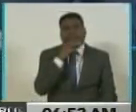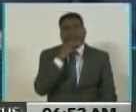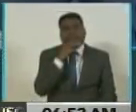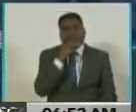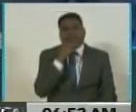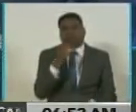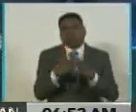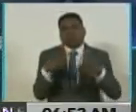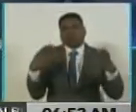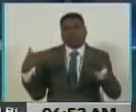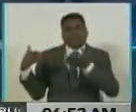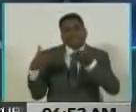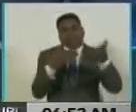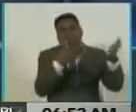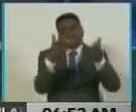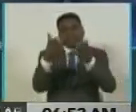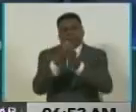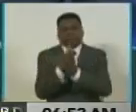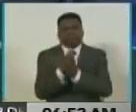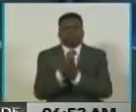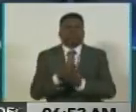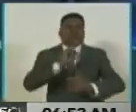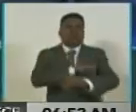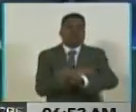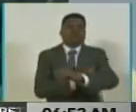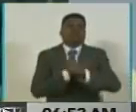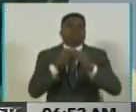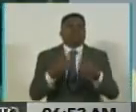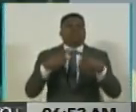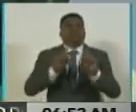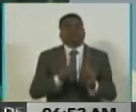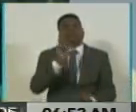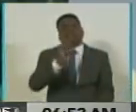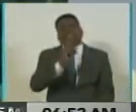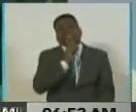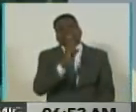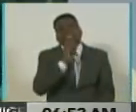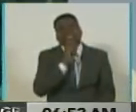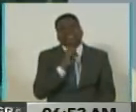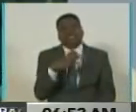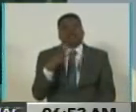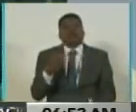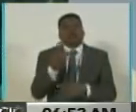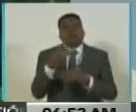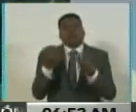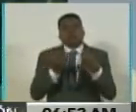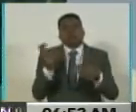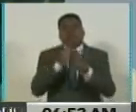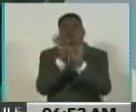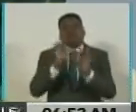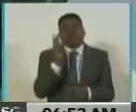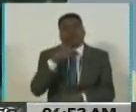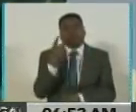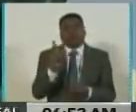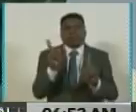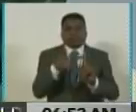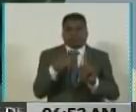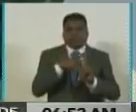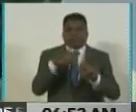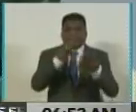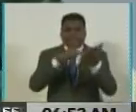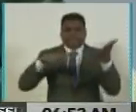recorrer que los puede fortalecer, pero los puede desgastar como espacio político, como sucedió con esta primera etapa del